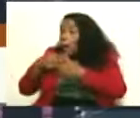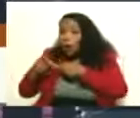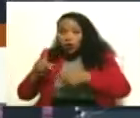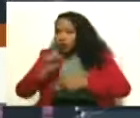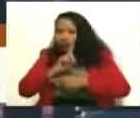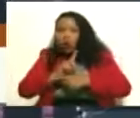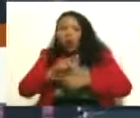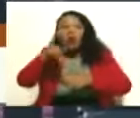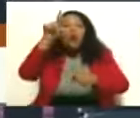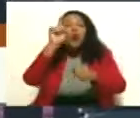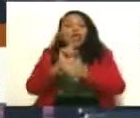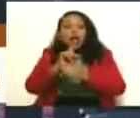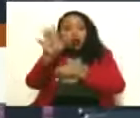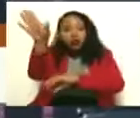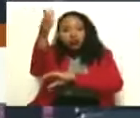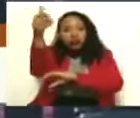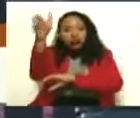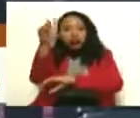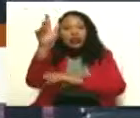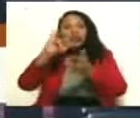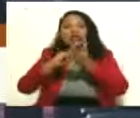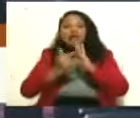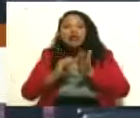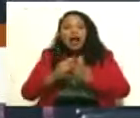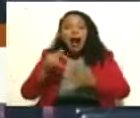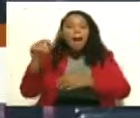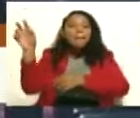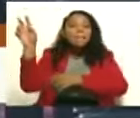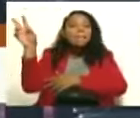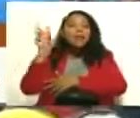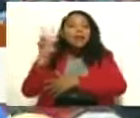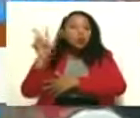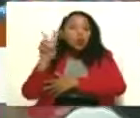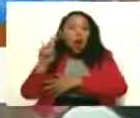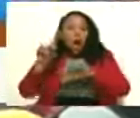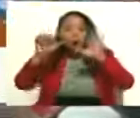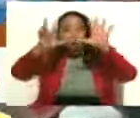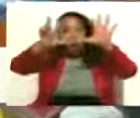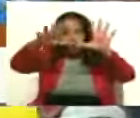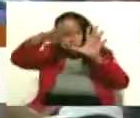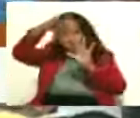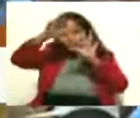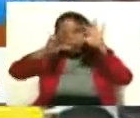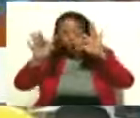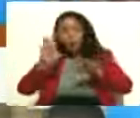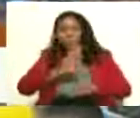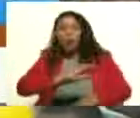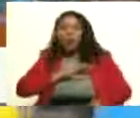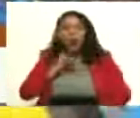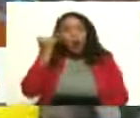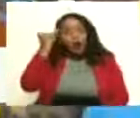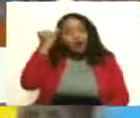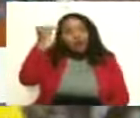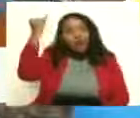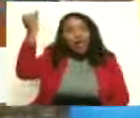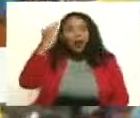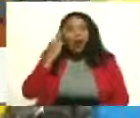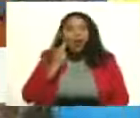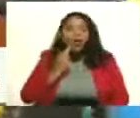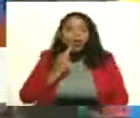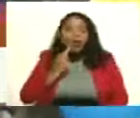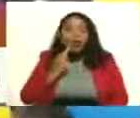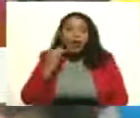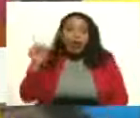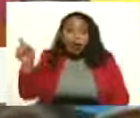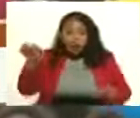tricolor. La bandera tricolor de Miranda y las 8 estrellas del padre Bolívar. ¿Y esa